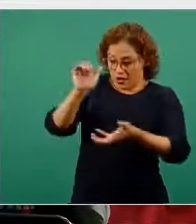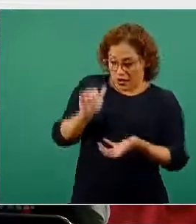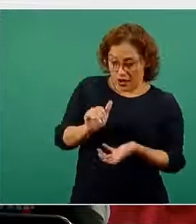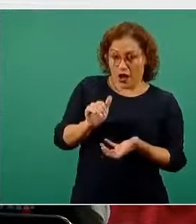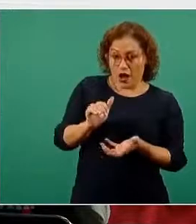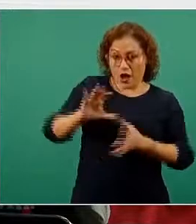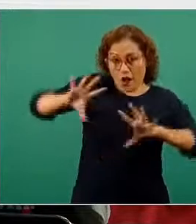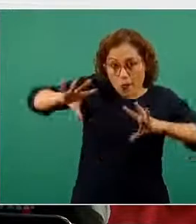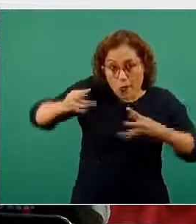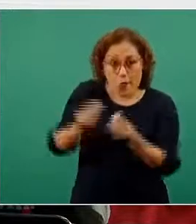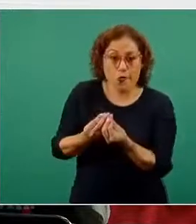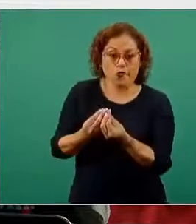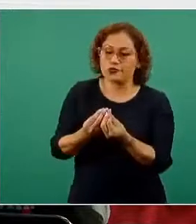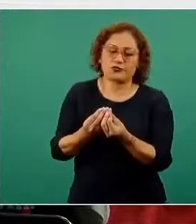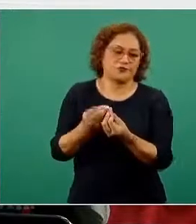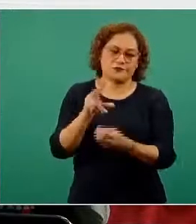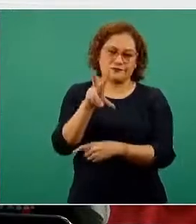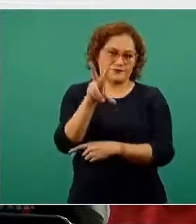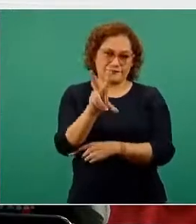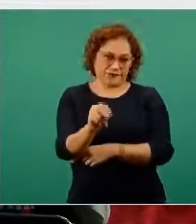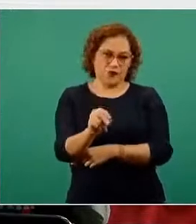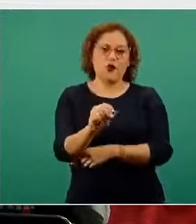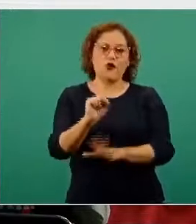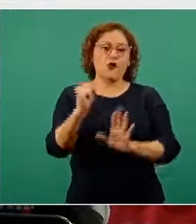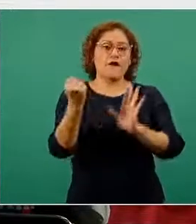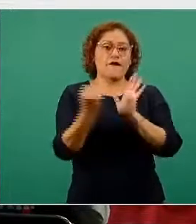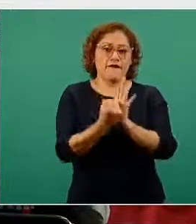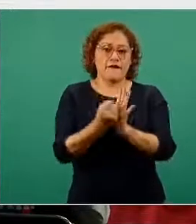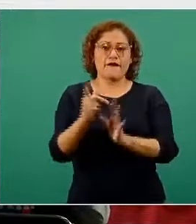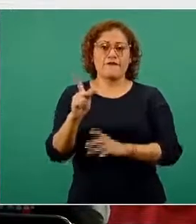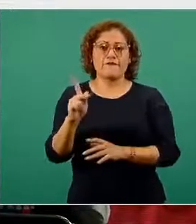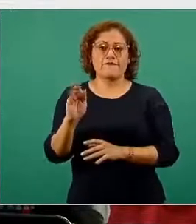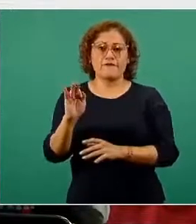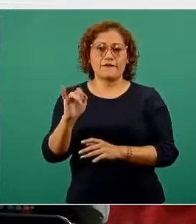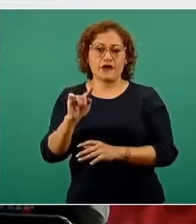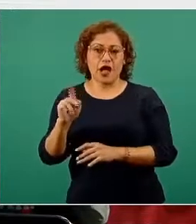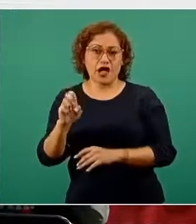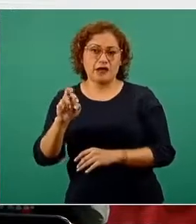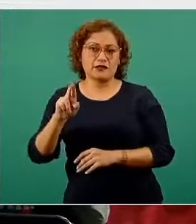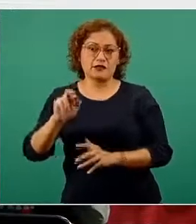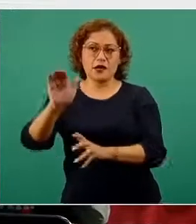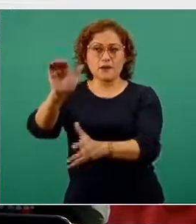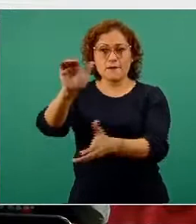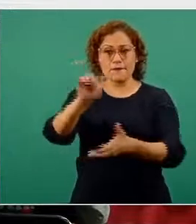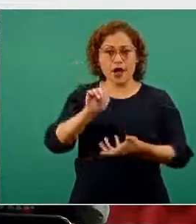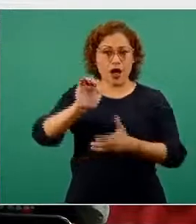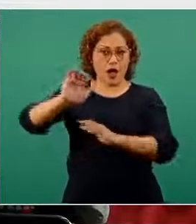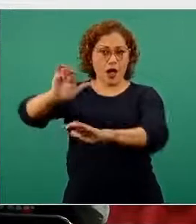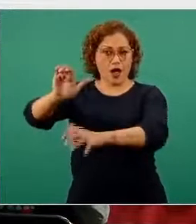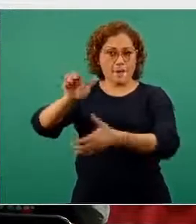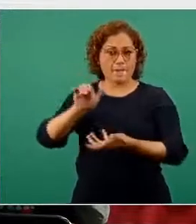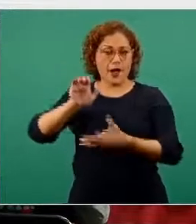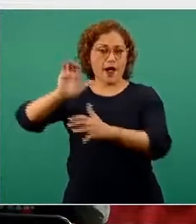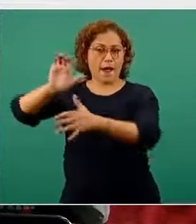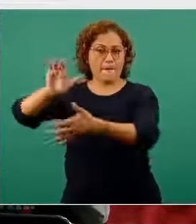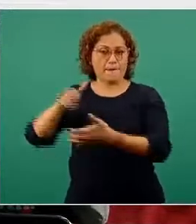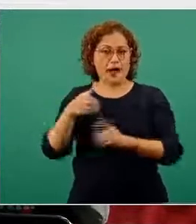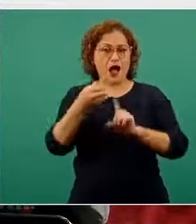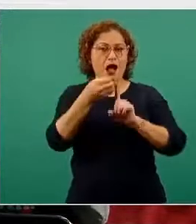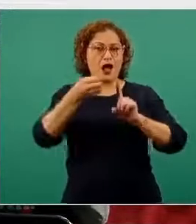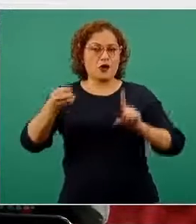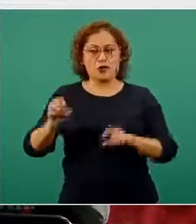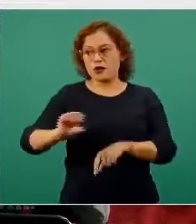el que ha tenido la mayor regularidad semanal, pero las otras compañías no están distribuyendo con esa regularidad.